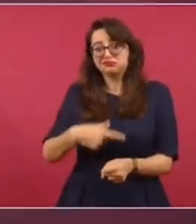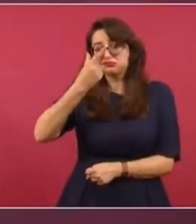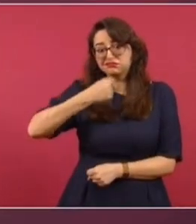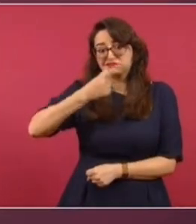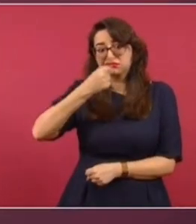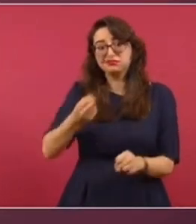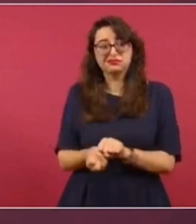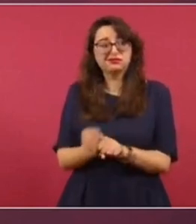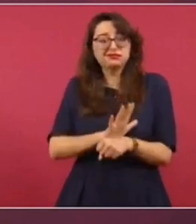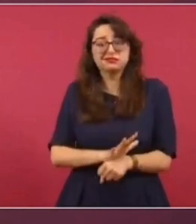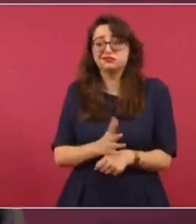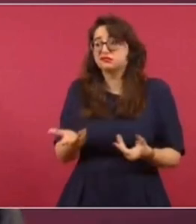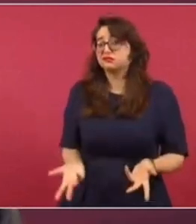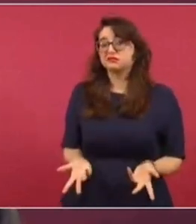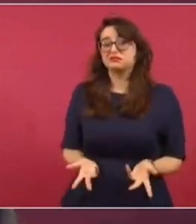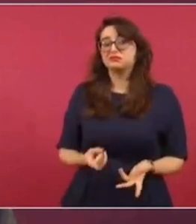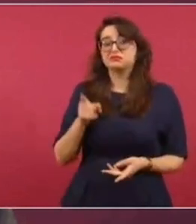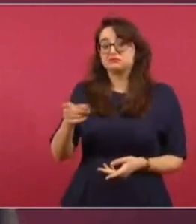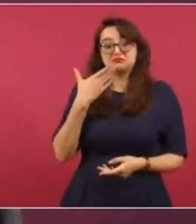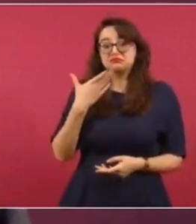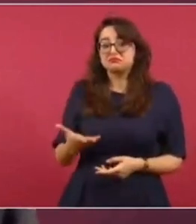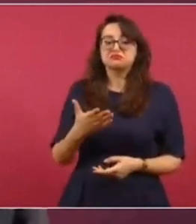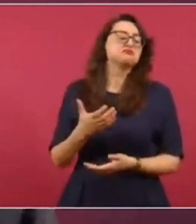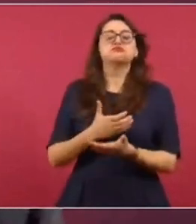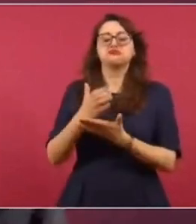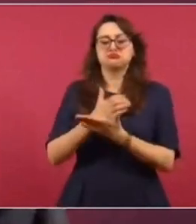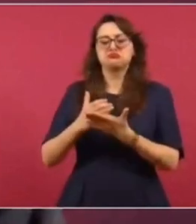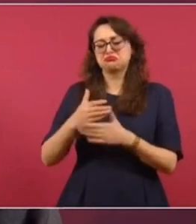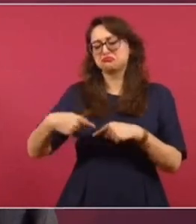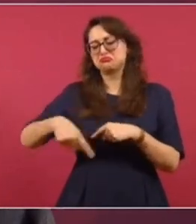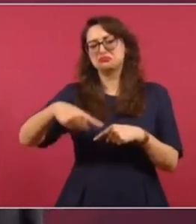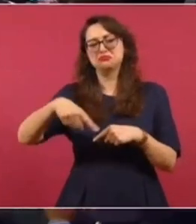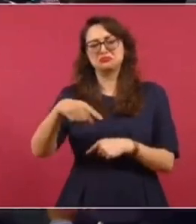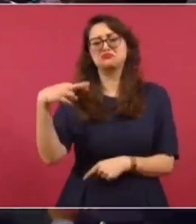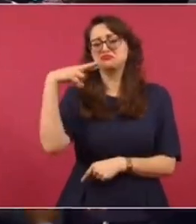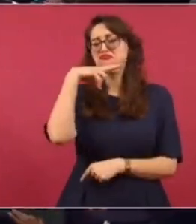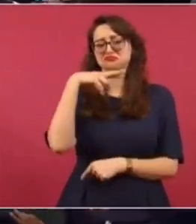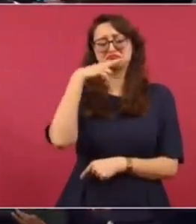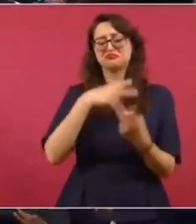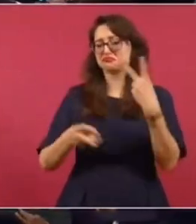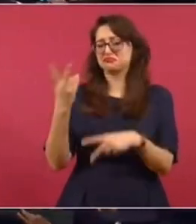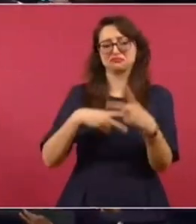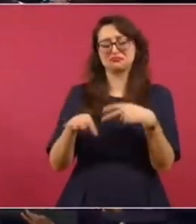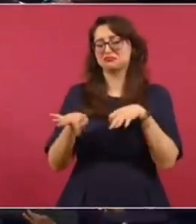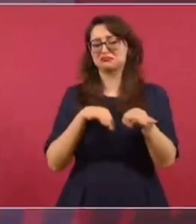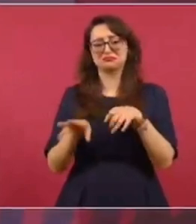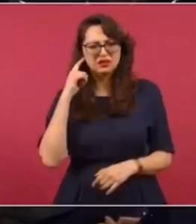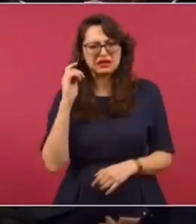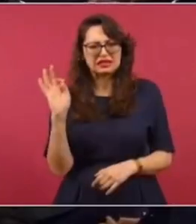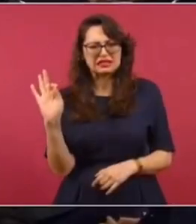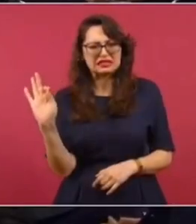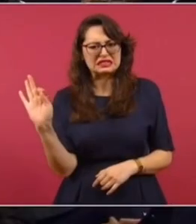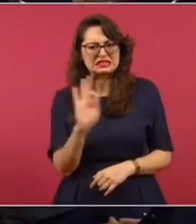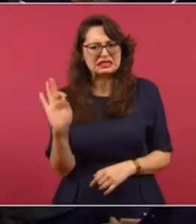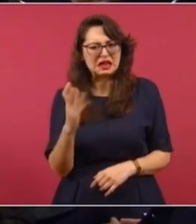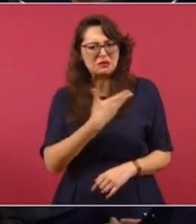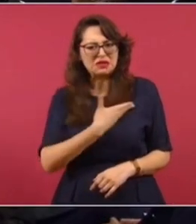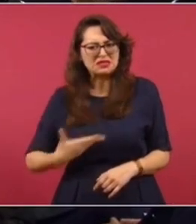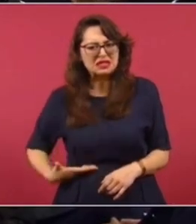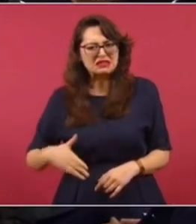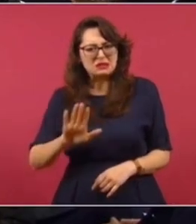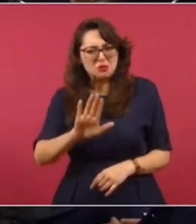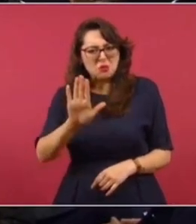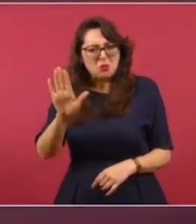COVID-19, como él mismo lo informó, y está en plena recuperación y seguramente en los próximos días reanudará de manera normal sus actividades. Yo que nos pueda abundar en